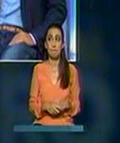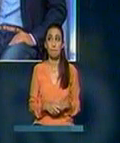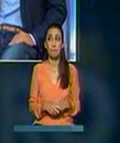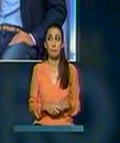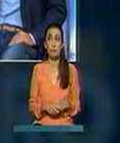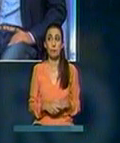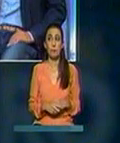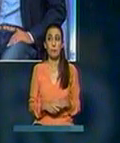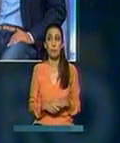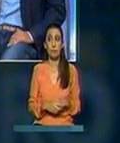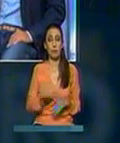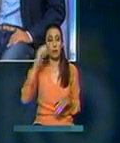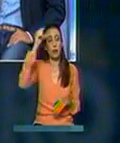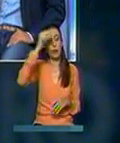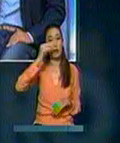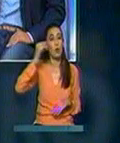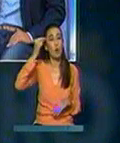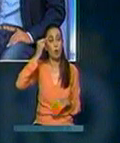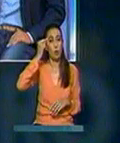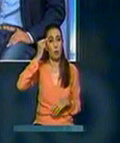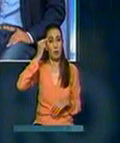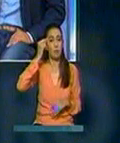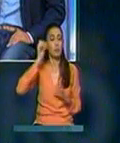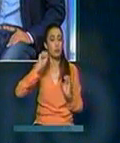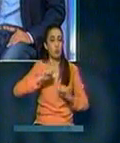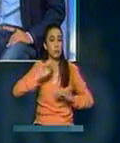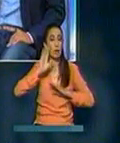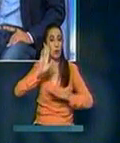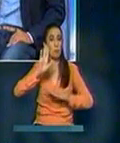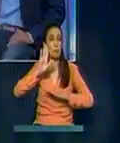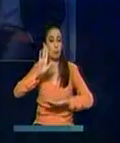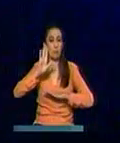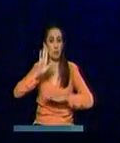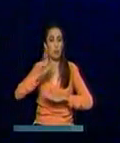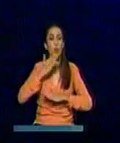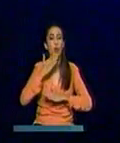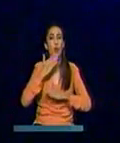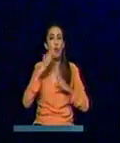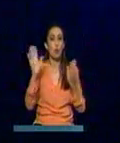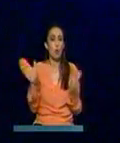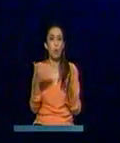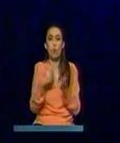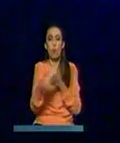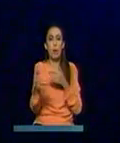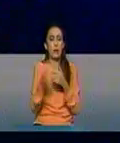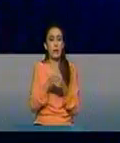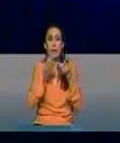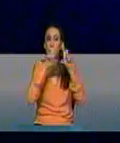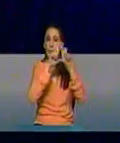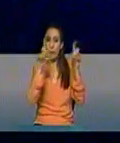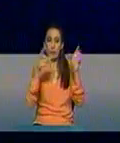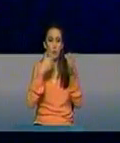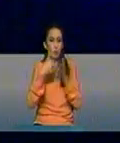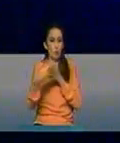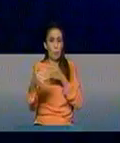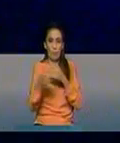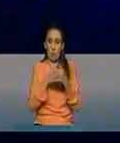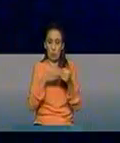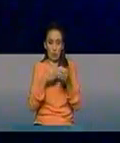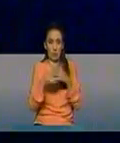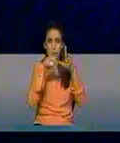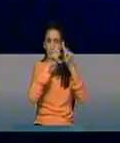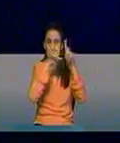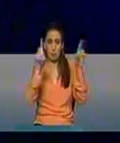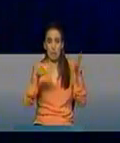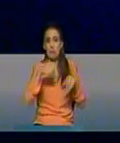El gobierno nacional está comprometido en incentivar cualquier tipo de emprendimiento, venga de donde venga, no solamente de